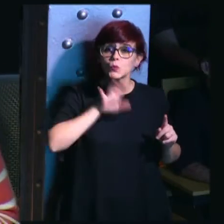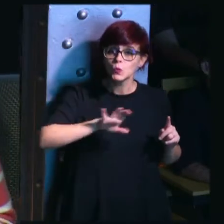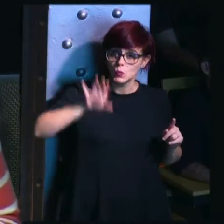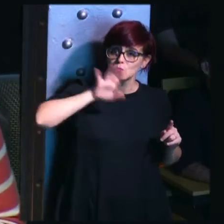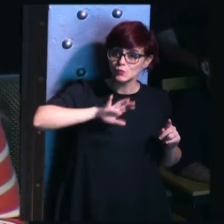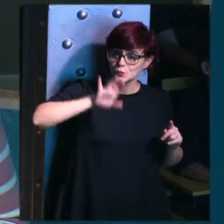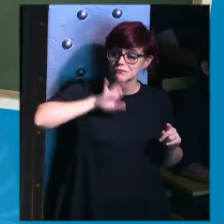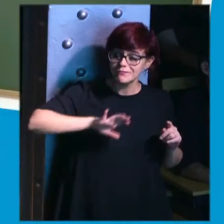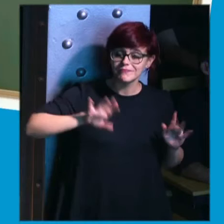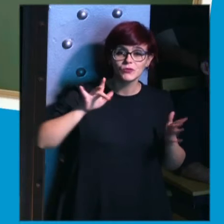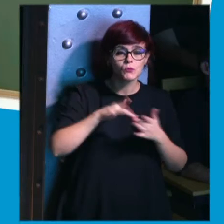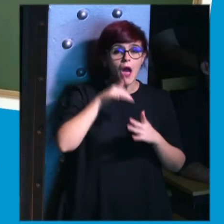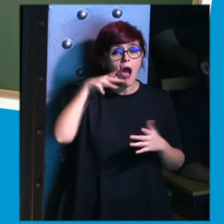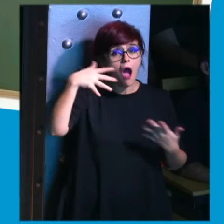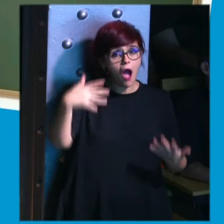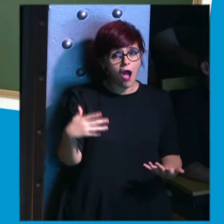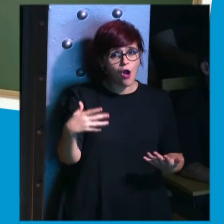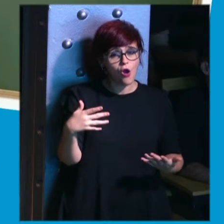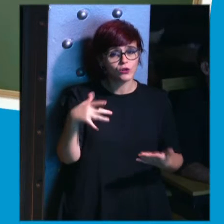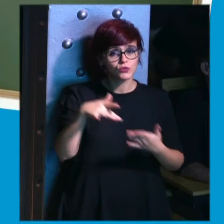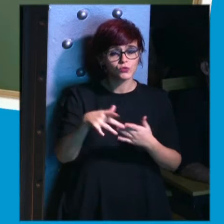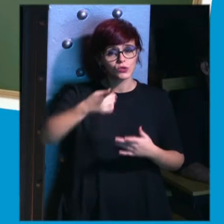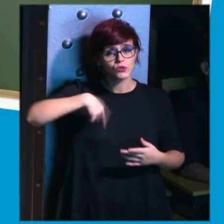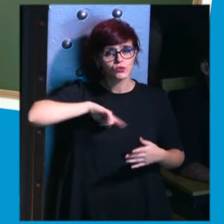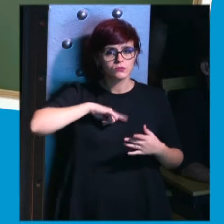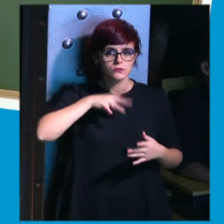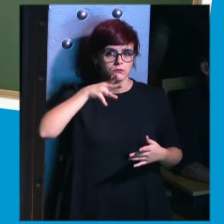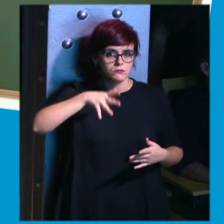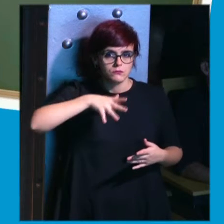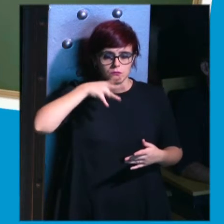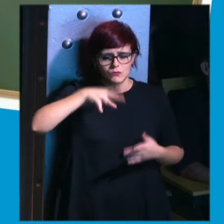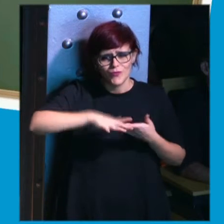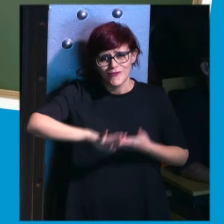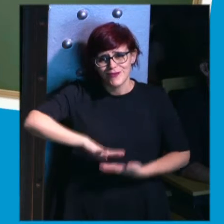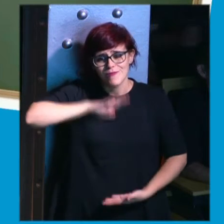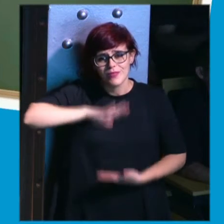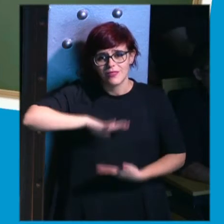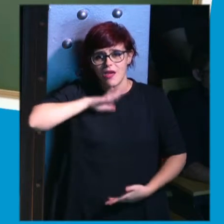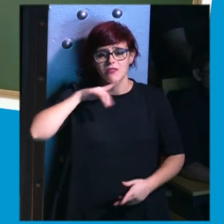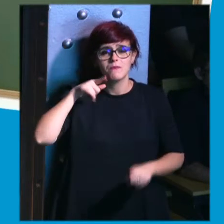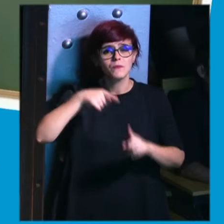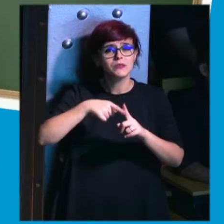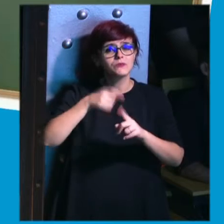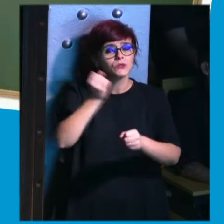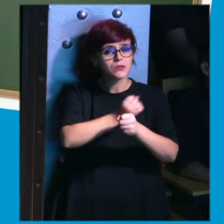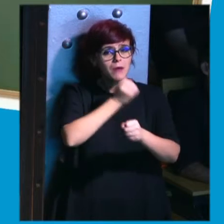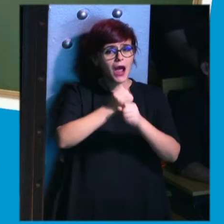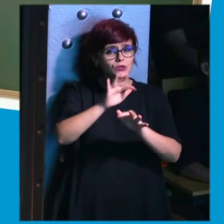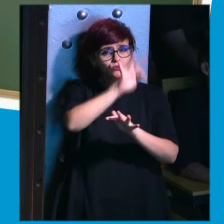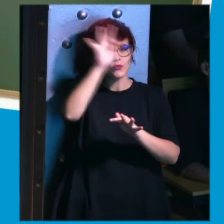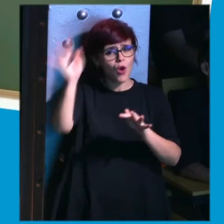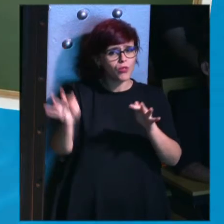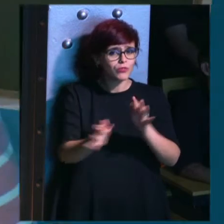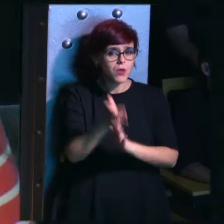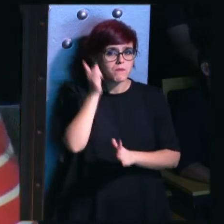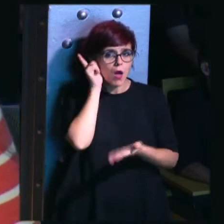Es curioso cómo a día de hoy nosotros tenemos una increíble capacidad de trabajar todo el día con el móvil en la